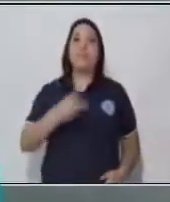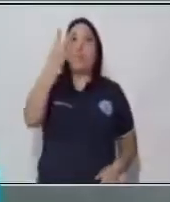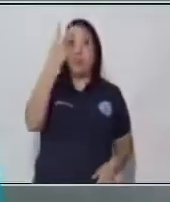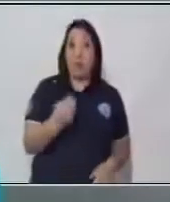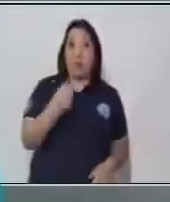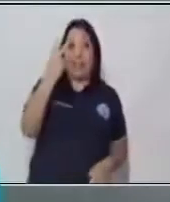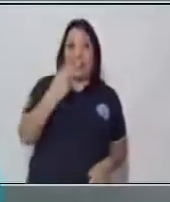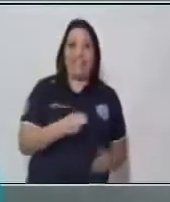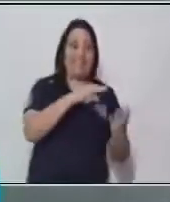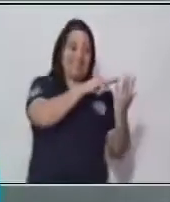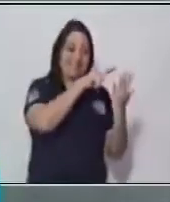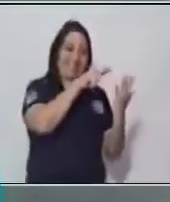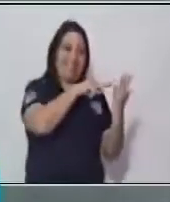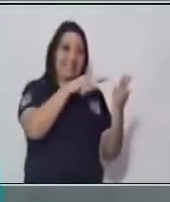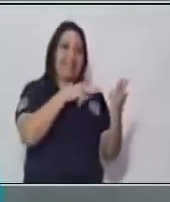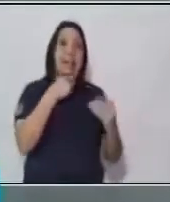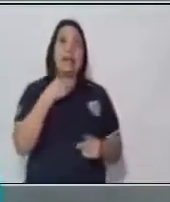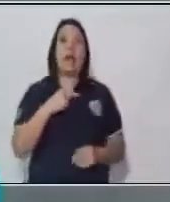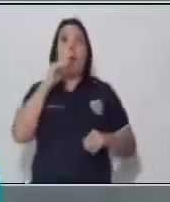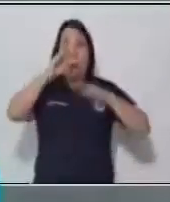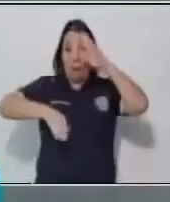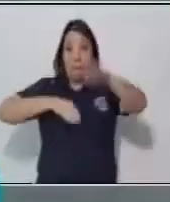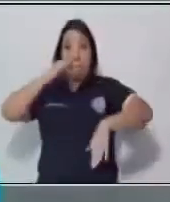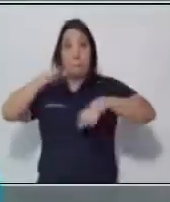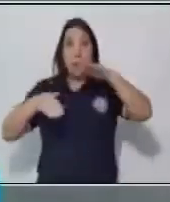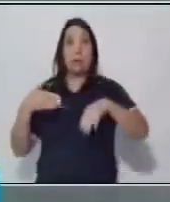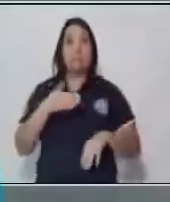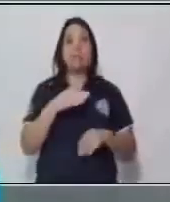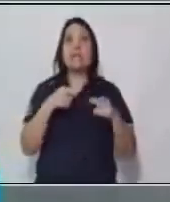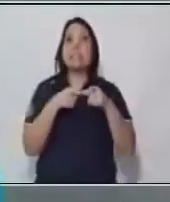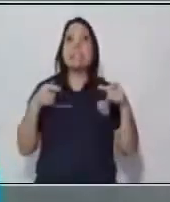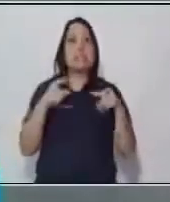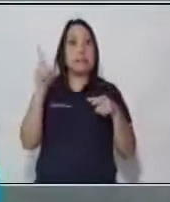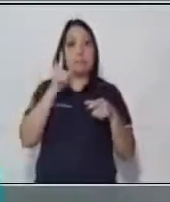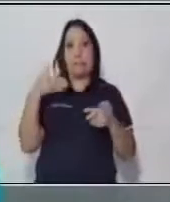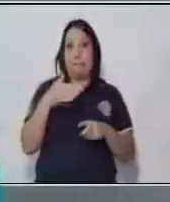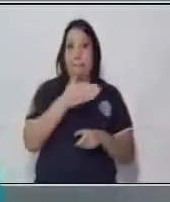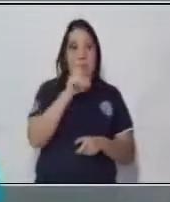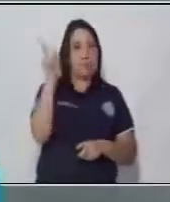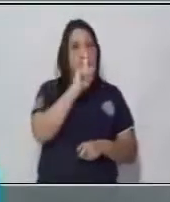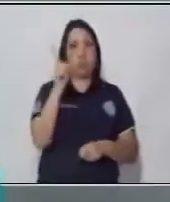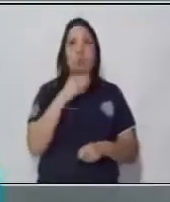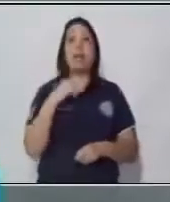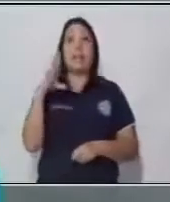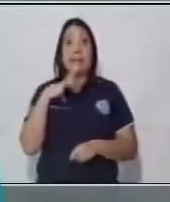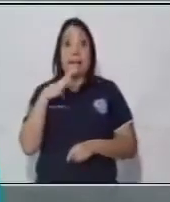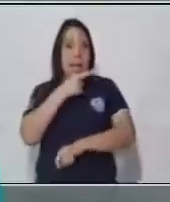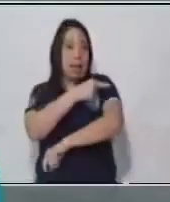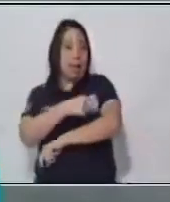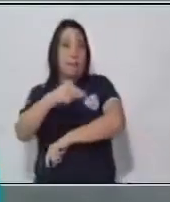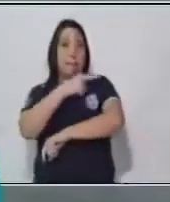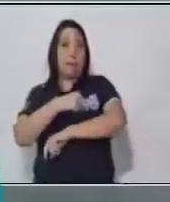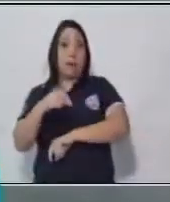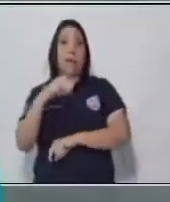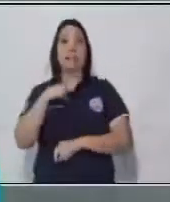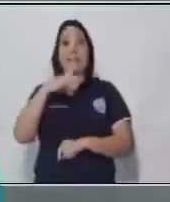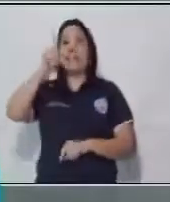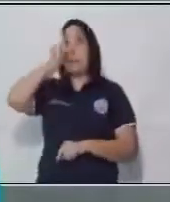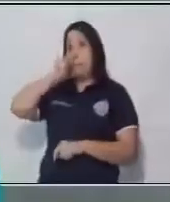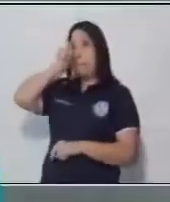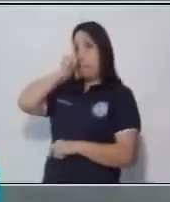nuevamente con la lectura y dice: buen nadador sin ser pez. Tiene plumas y tiene